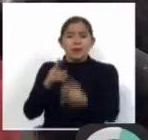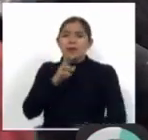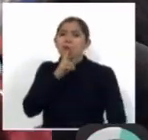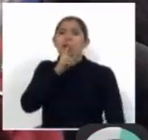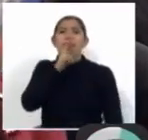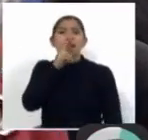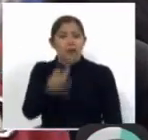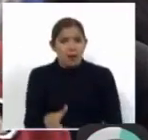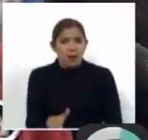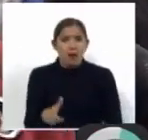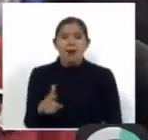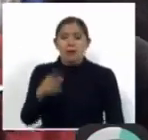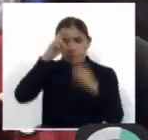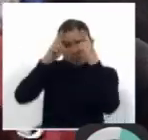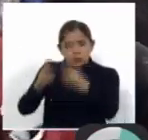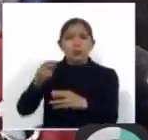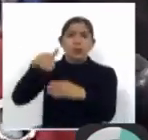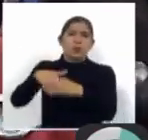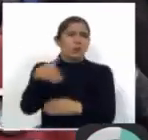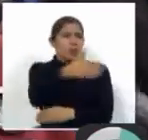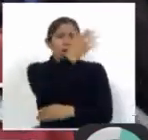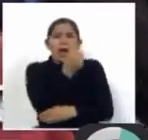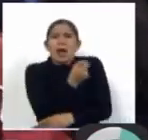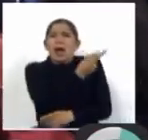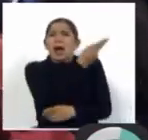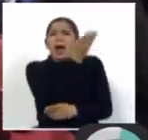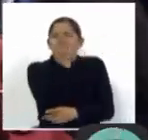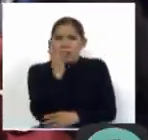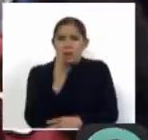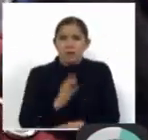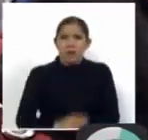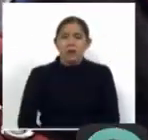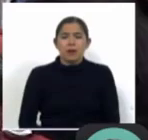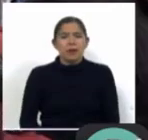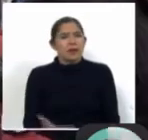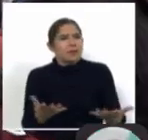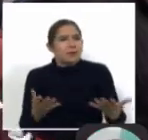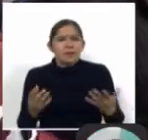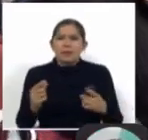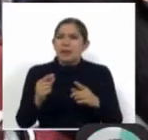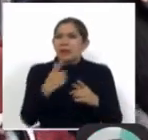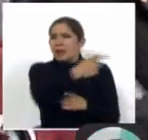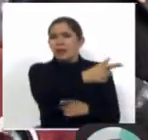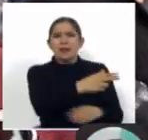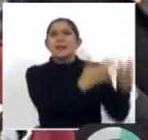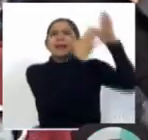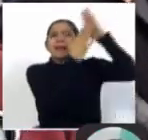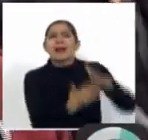realmente no respeta el voto y que son unos... Discúlpenme, son unos